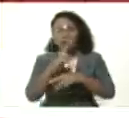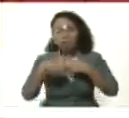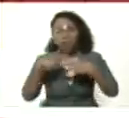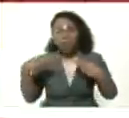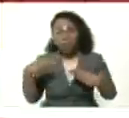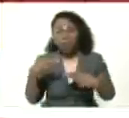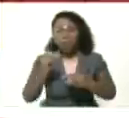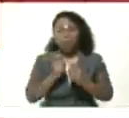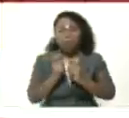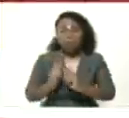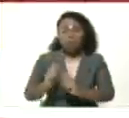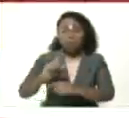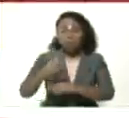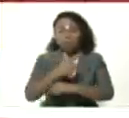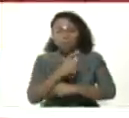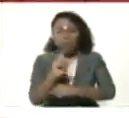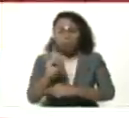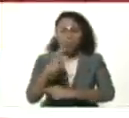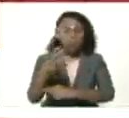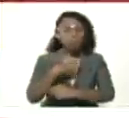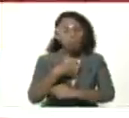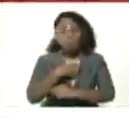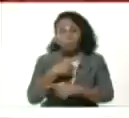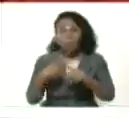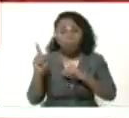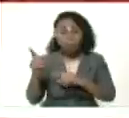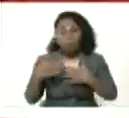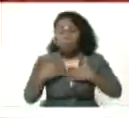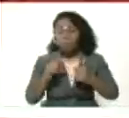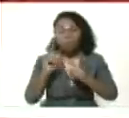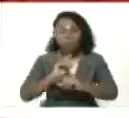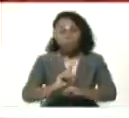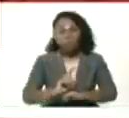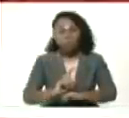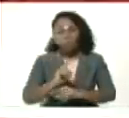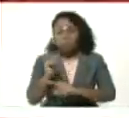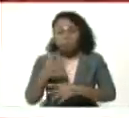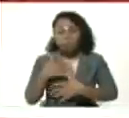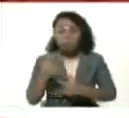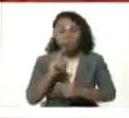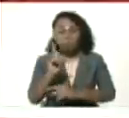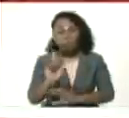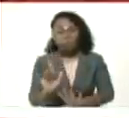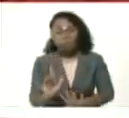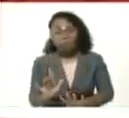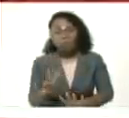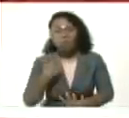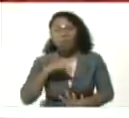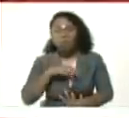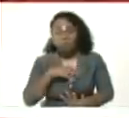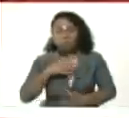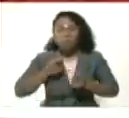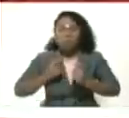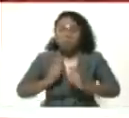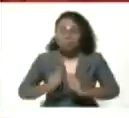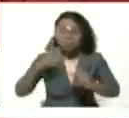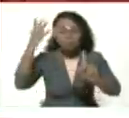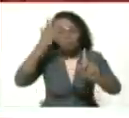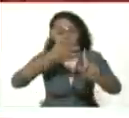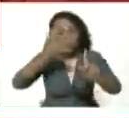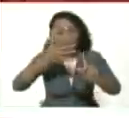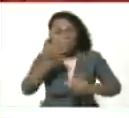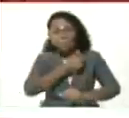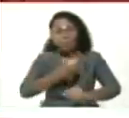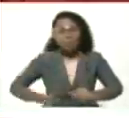O intentan dividirla, no van a poder. Pero eso no es sano. Eso no es sano. Hemos procurado, por instrucciones precisas